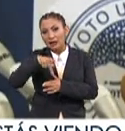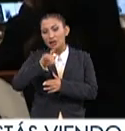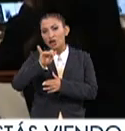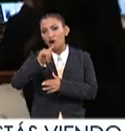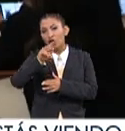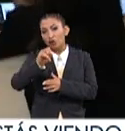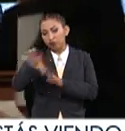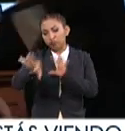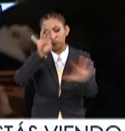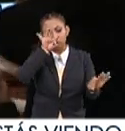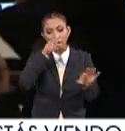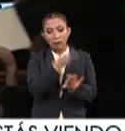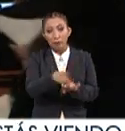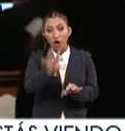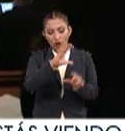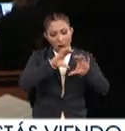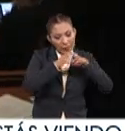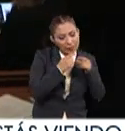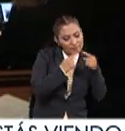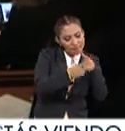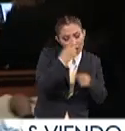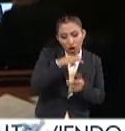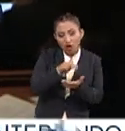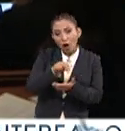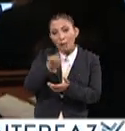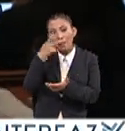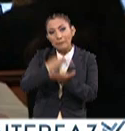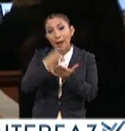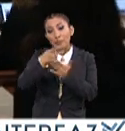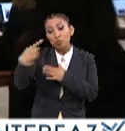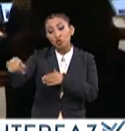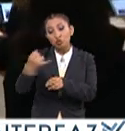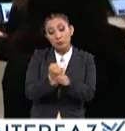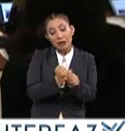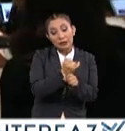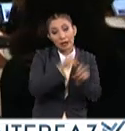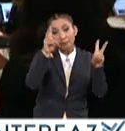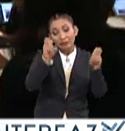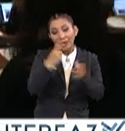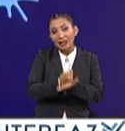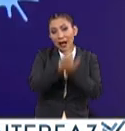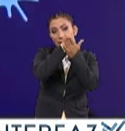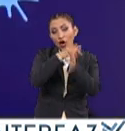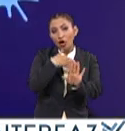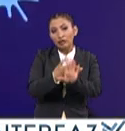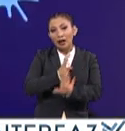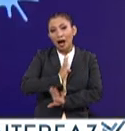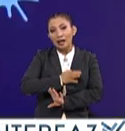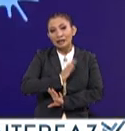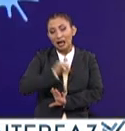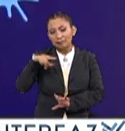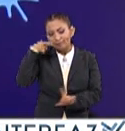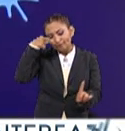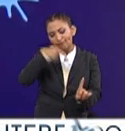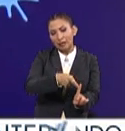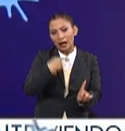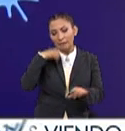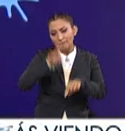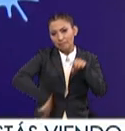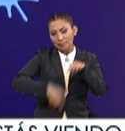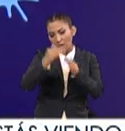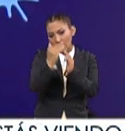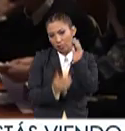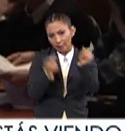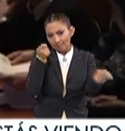Kioto, fueron seleccionados por el Comité del Nobel con el premio por su investigación de la terapia contra el cáncer centrada en la inhibición